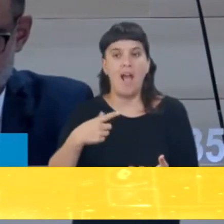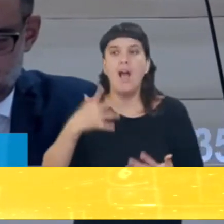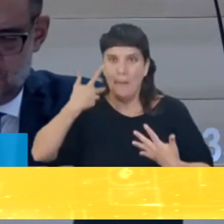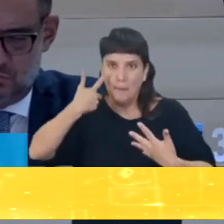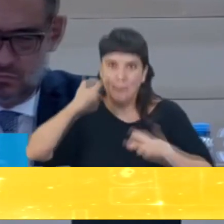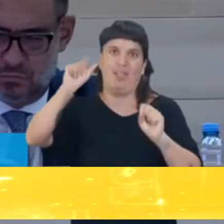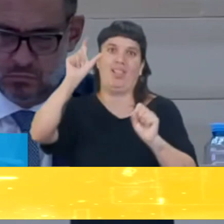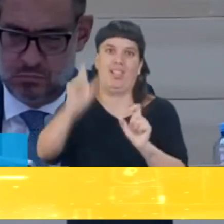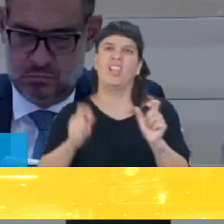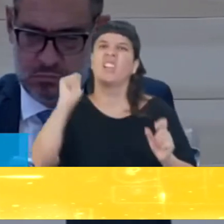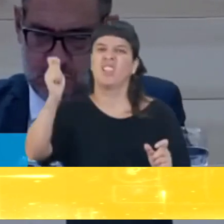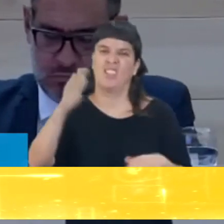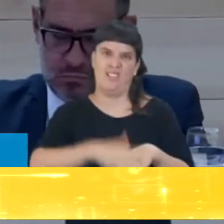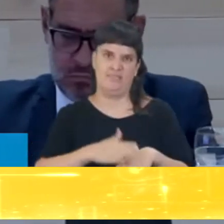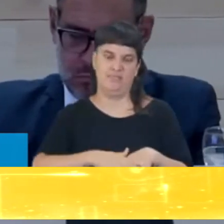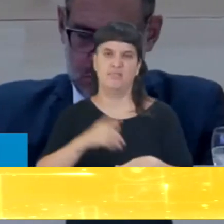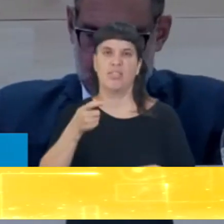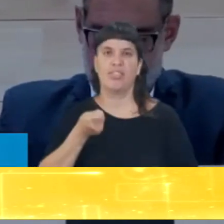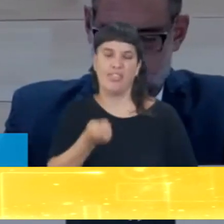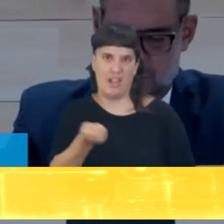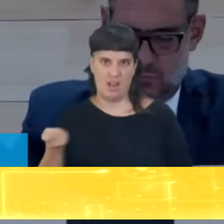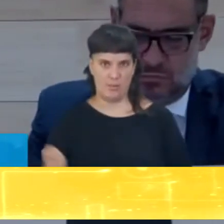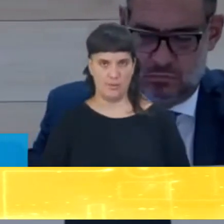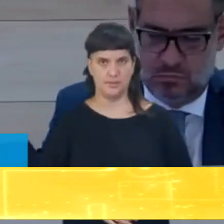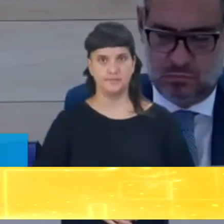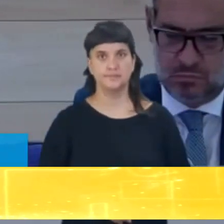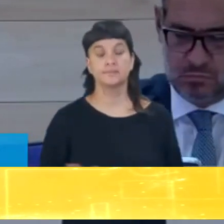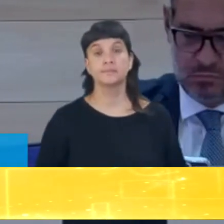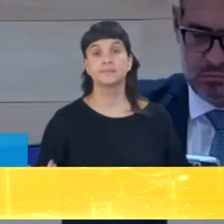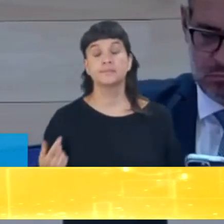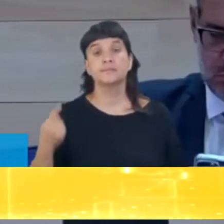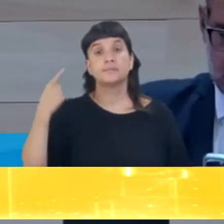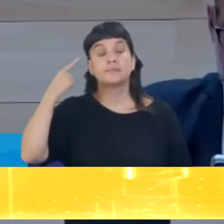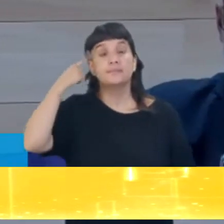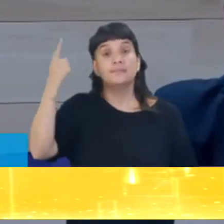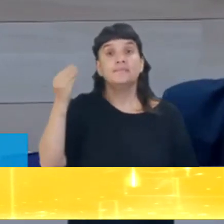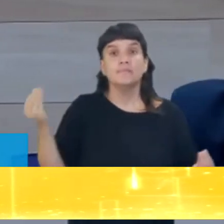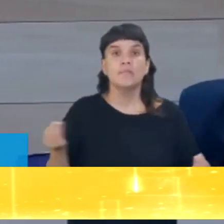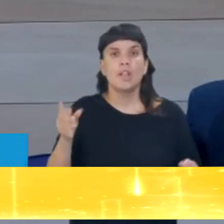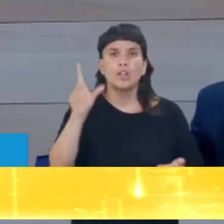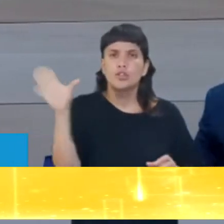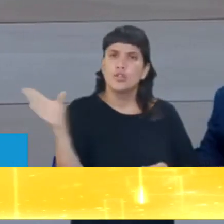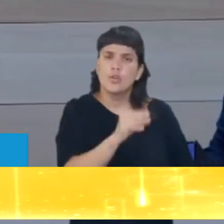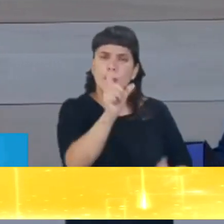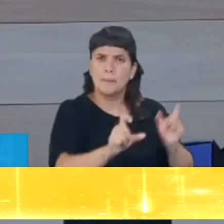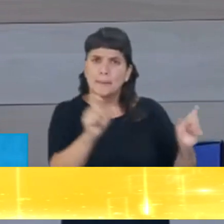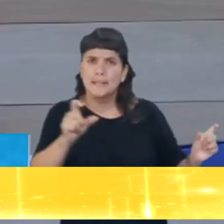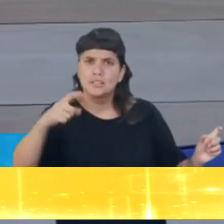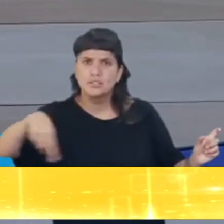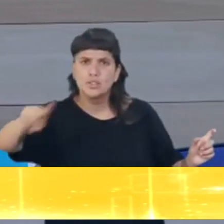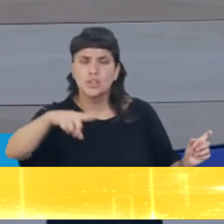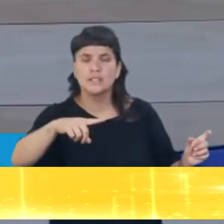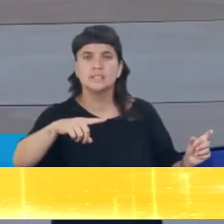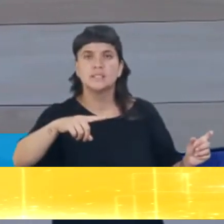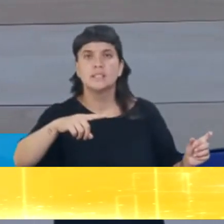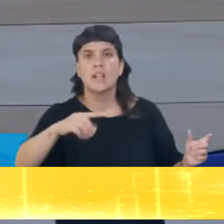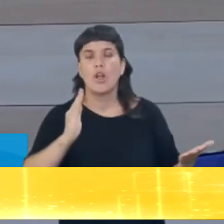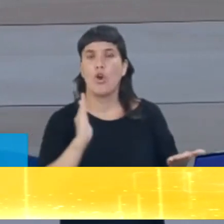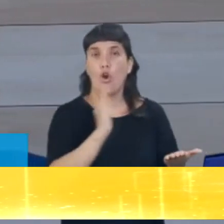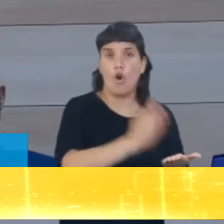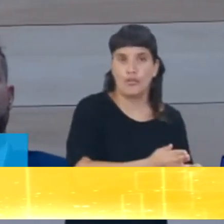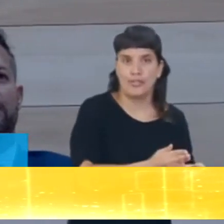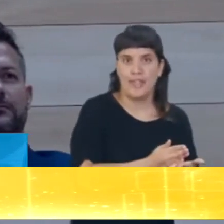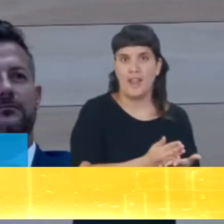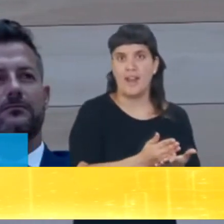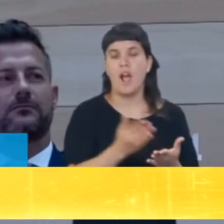visión este registro debe realizar a todas las personas que estén condenadas imputadas o